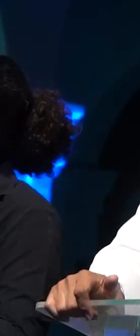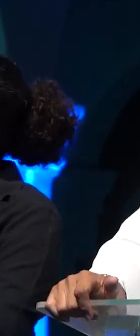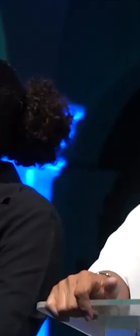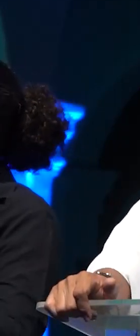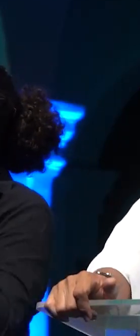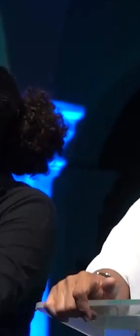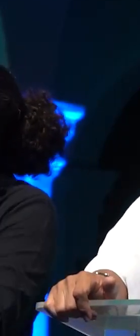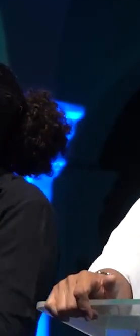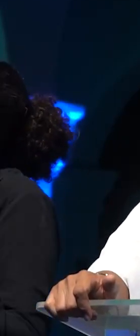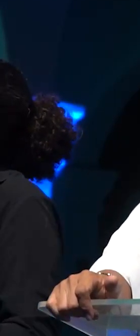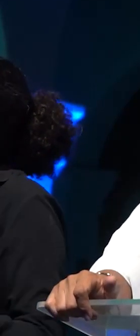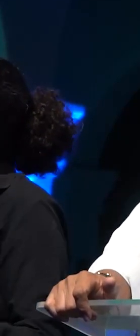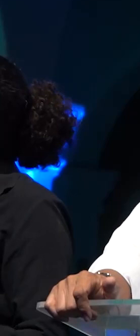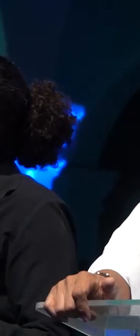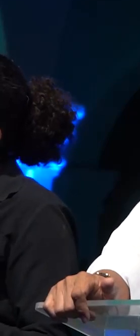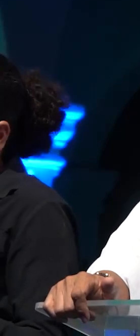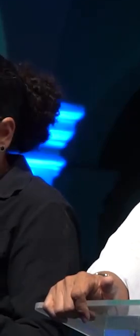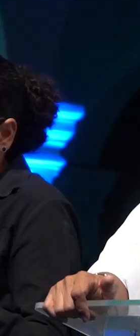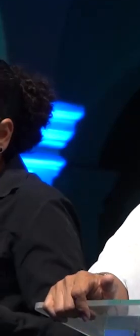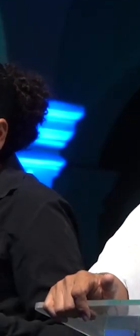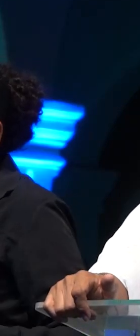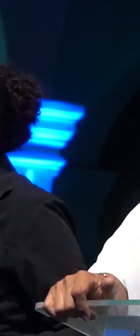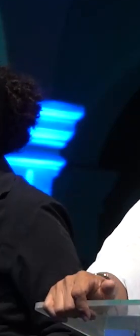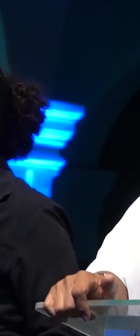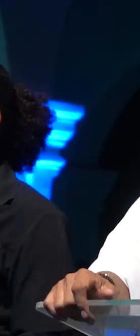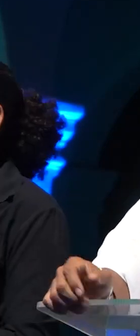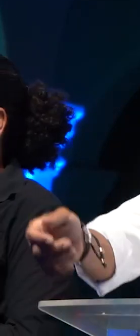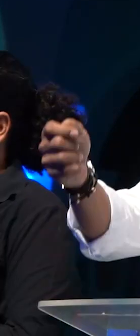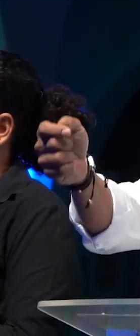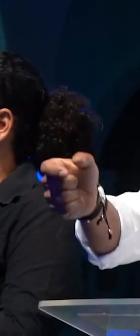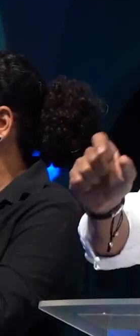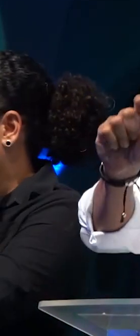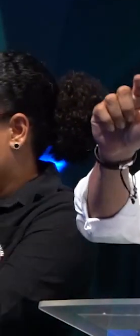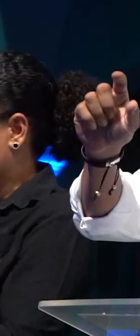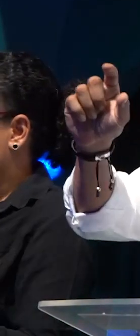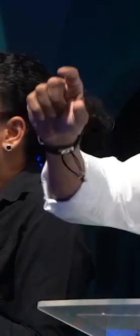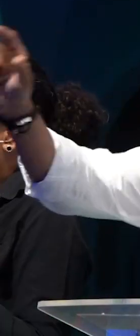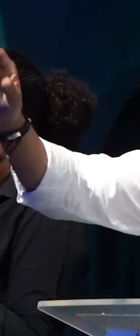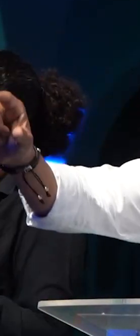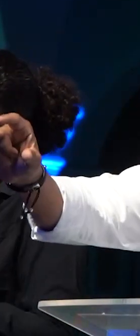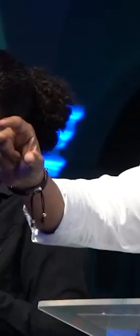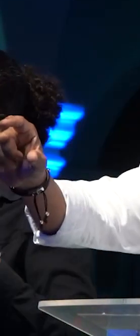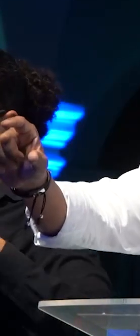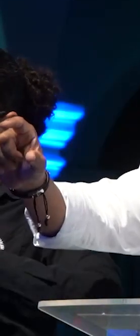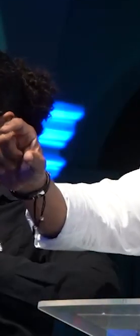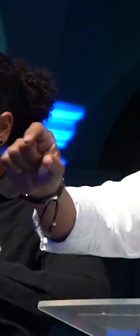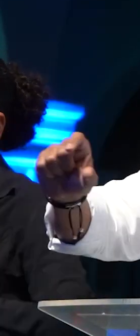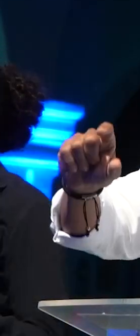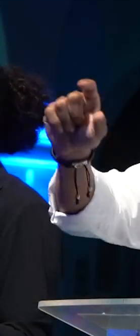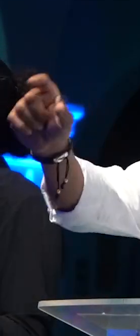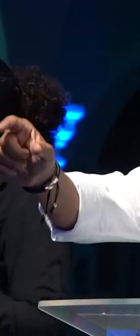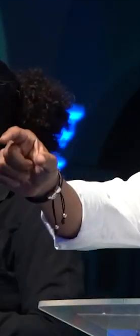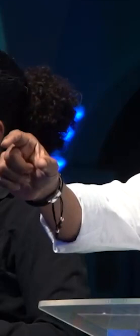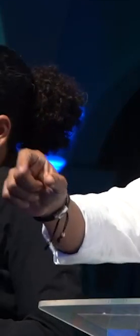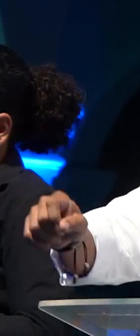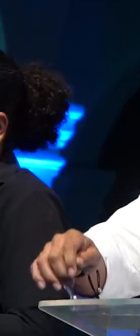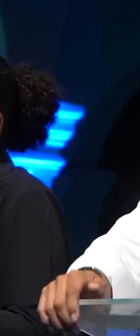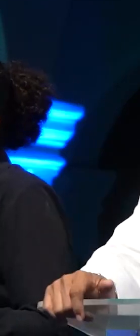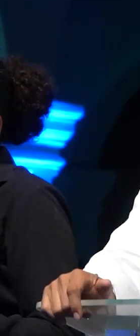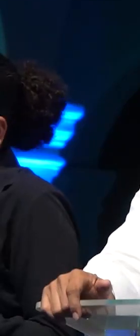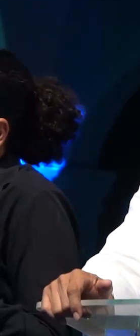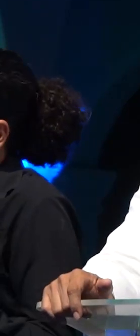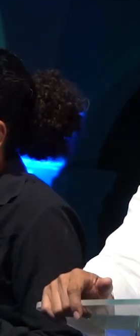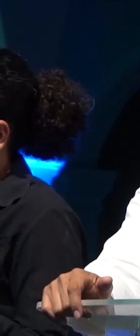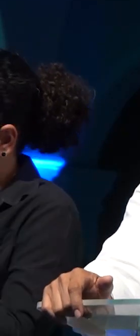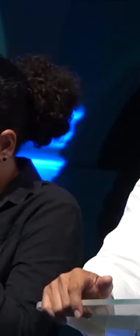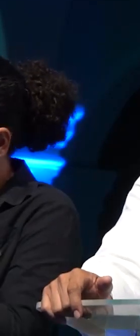Revalúe sus concepciones porque recordaba cuando yo era niño o joven que regalaban unas cositas que se llamaban credenciales con versos muy bonitos y